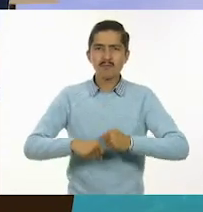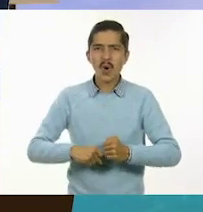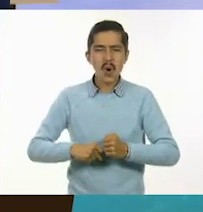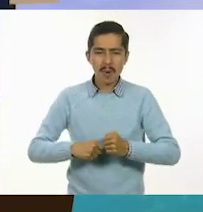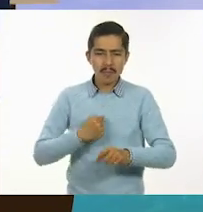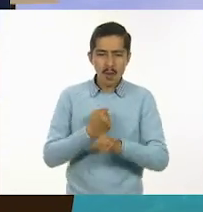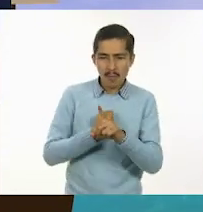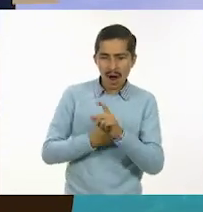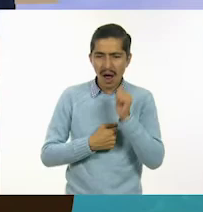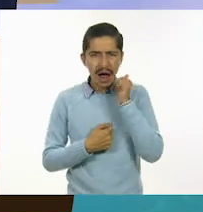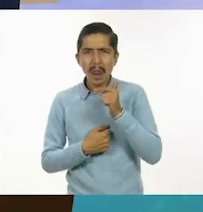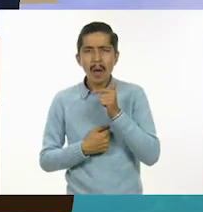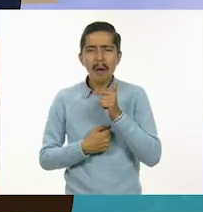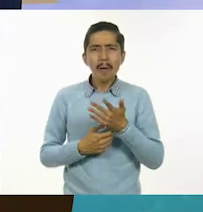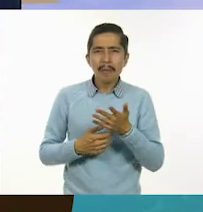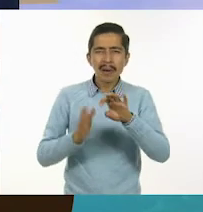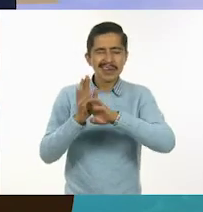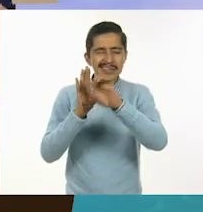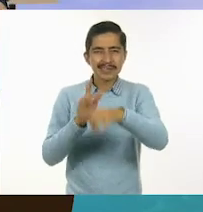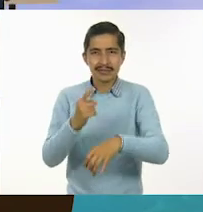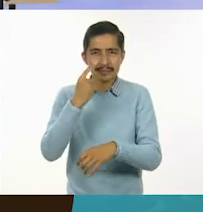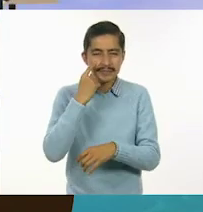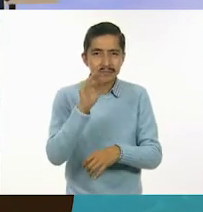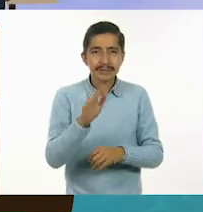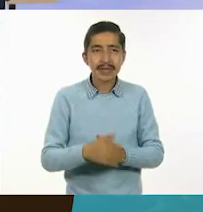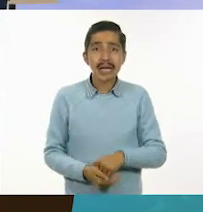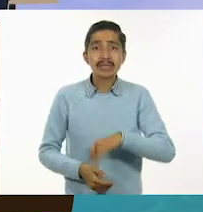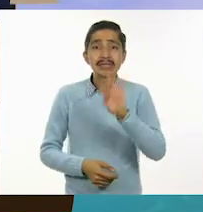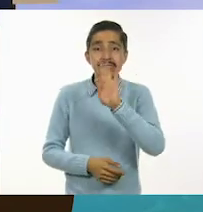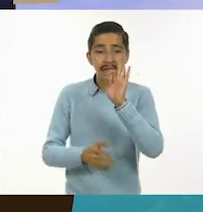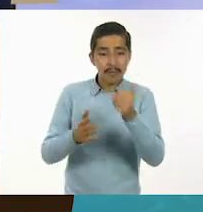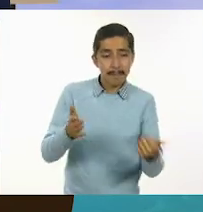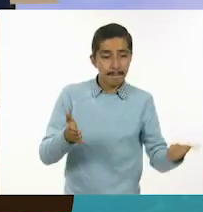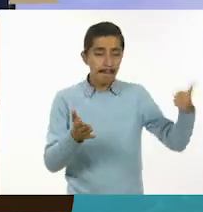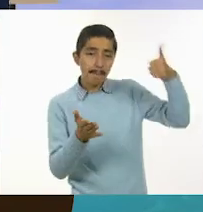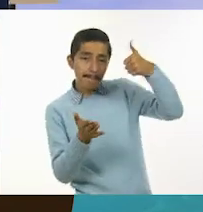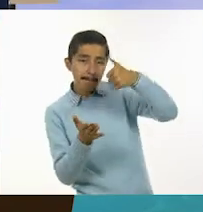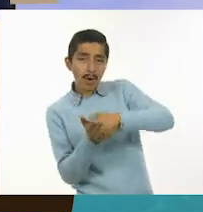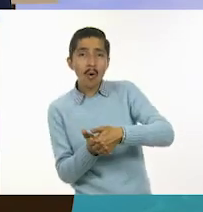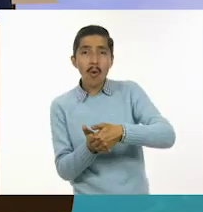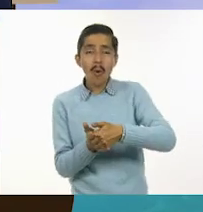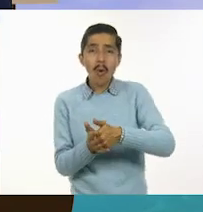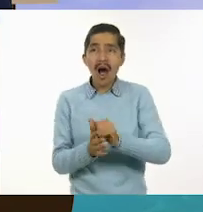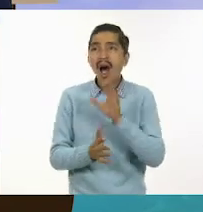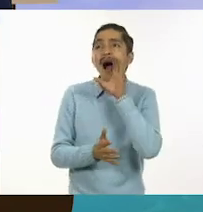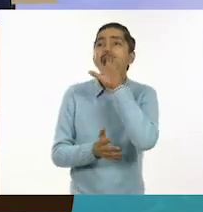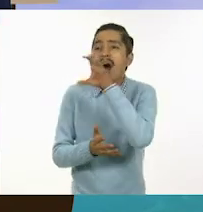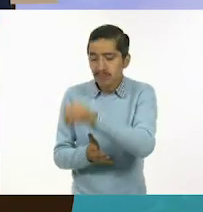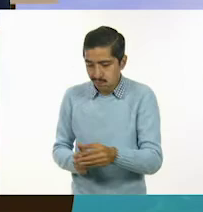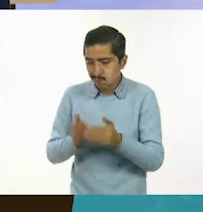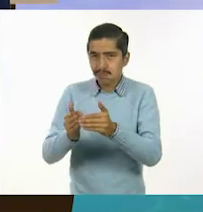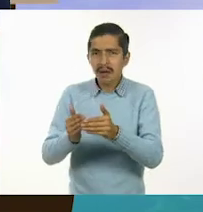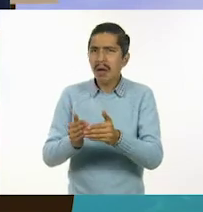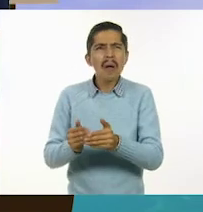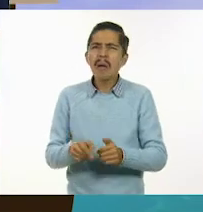cualquier problema. Por ejemplo, si una ballena se lo devoraba con todo y barco, él reía y reía hasta que la ballena